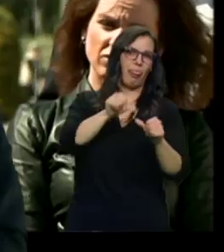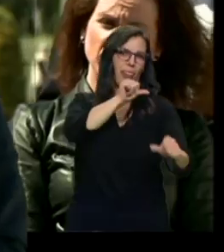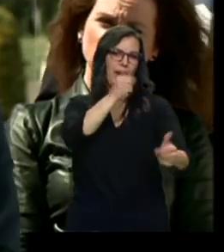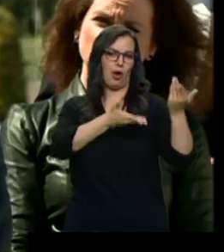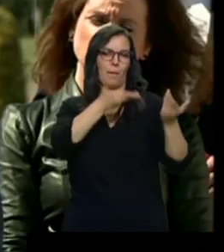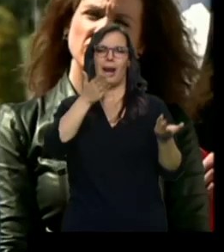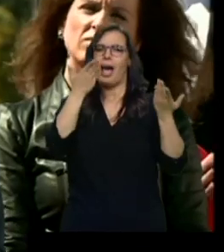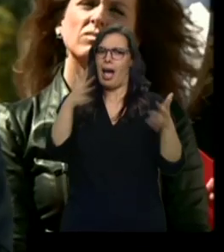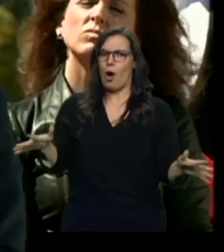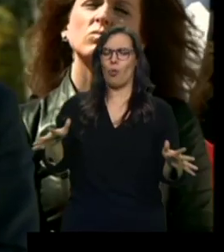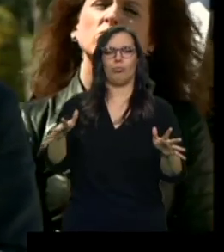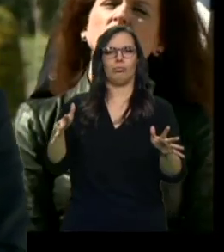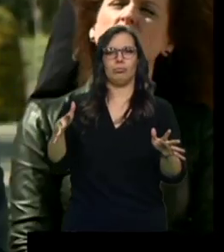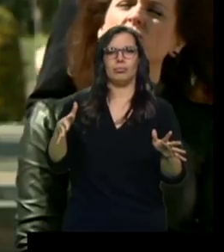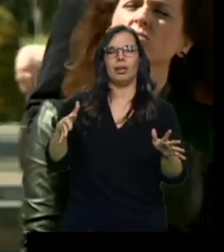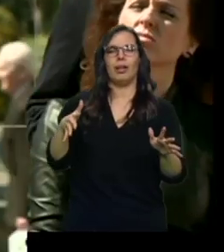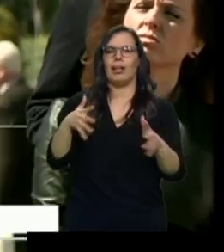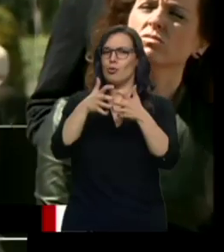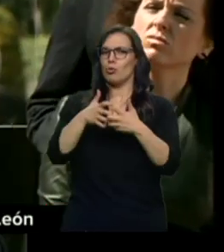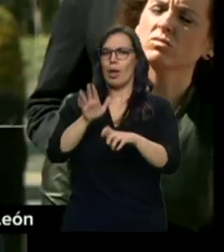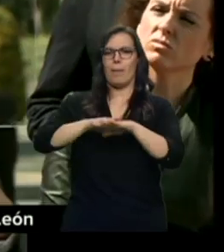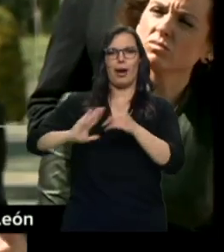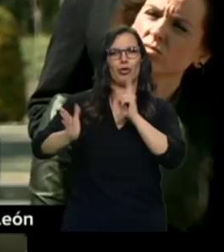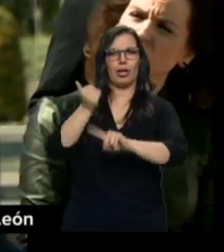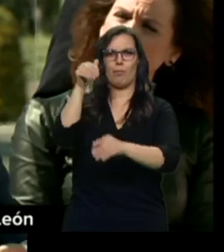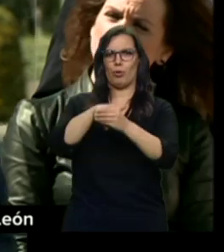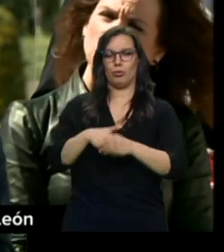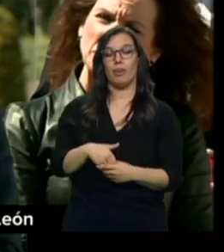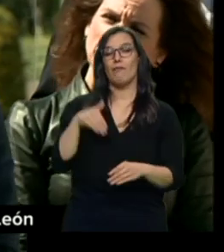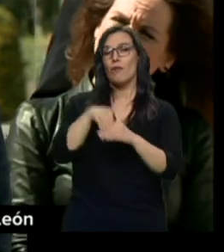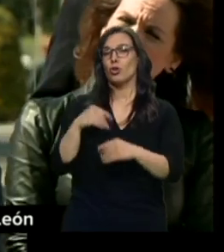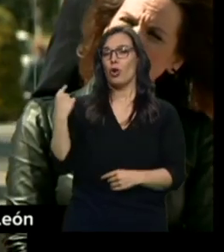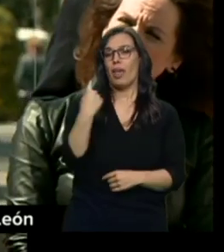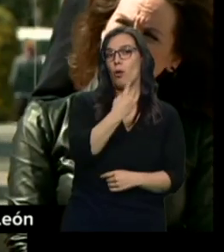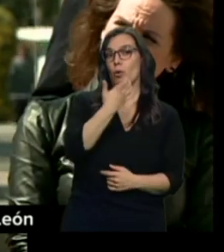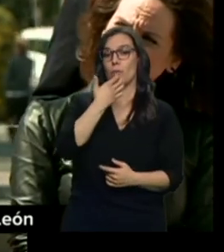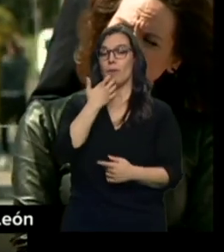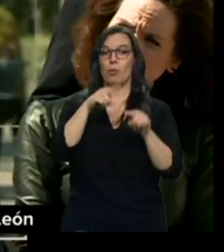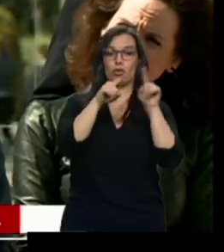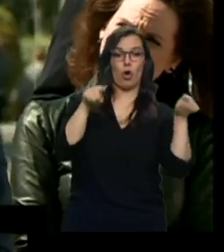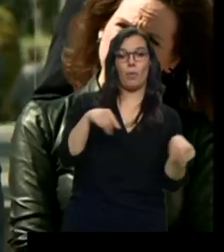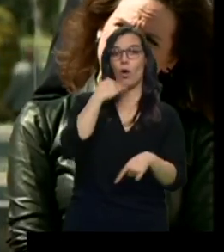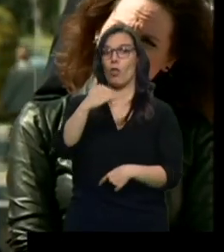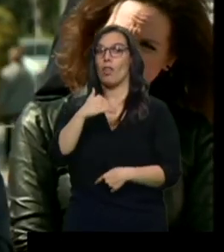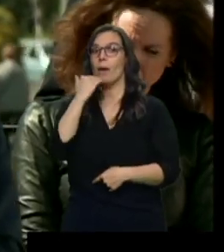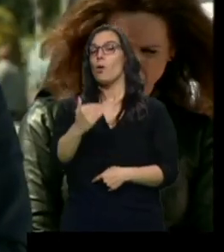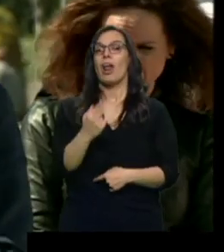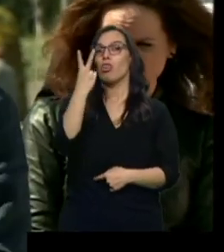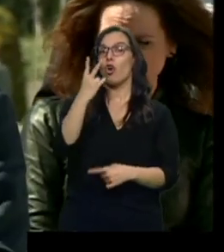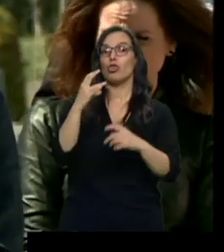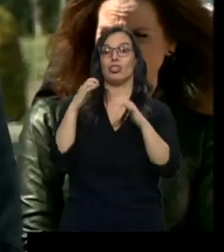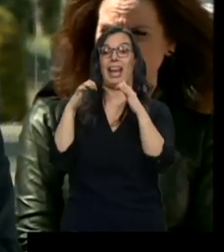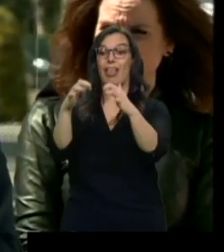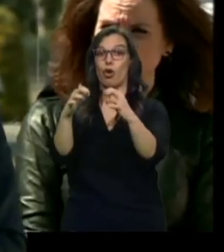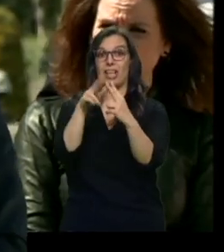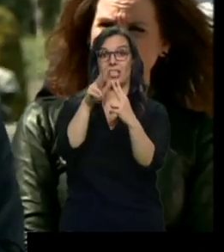voto. Cualquier voto puede ser decisivo. Los últimos dos senadores, en Segovia y en Zamora, se han decidido por 29 y por 35